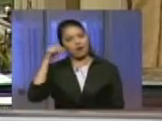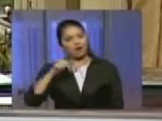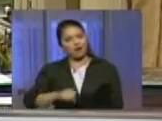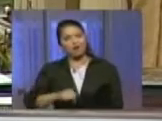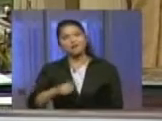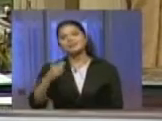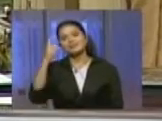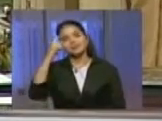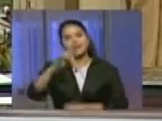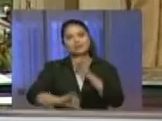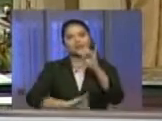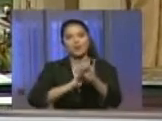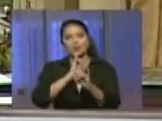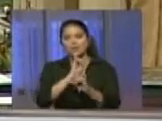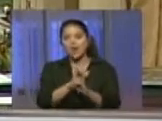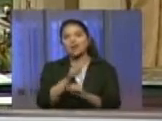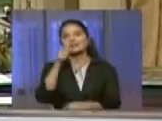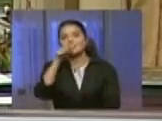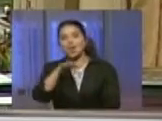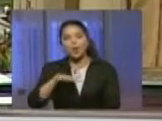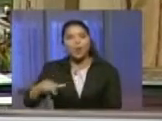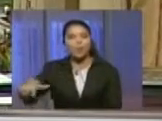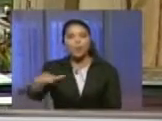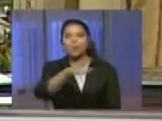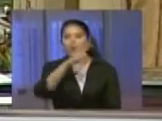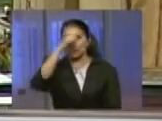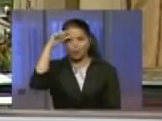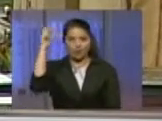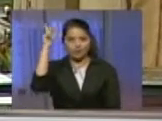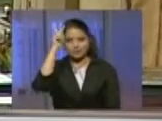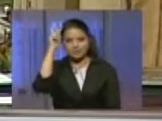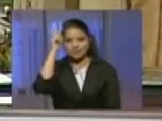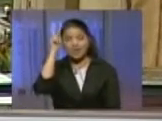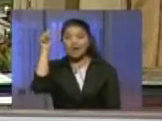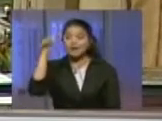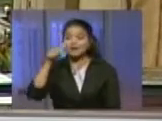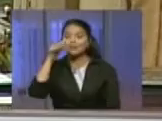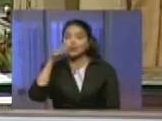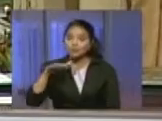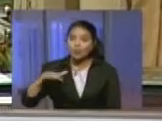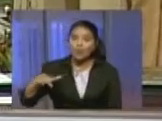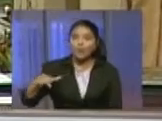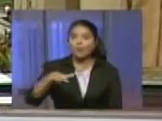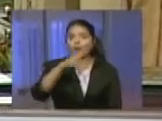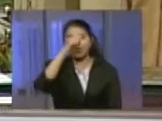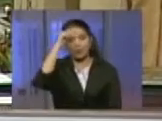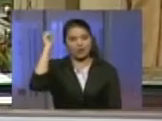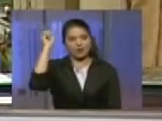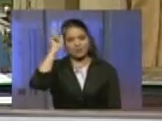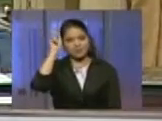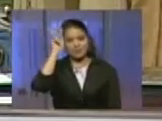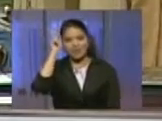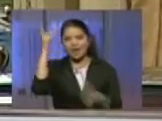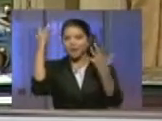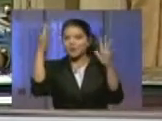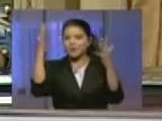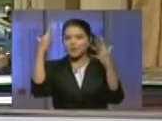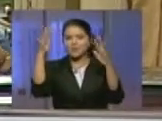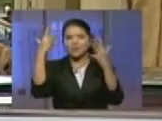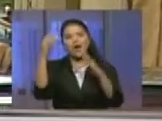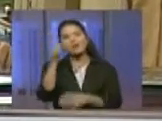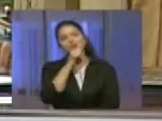día internacional de los pueblos indígenas de nuestros pueblos originarios Vamos a darle un aplauso a nuestros